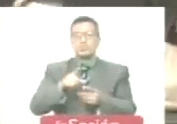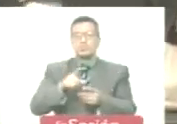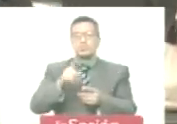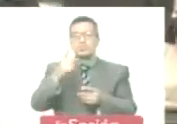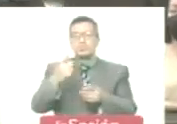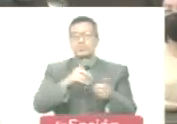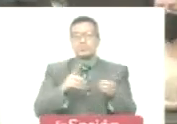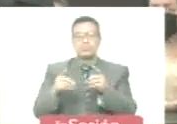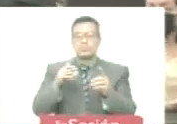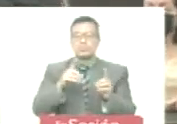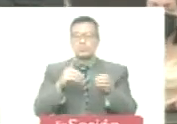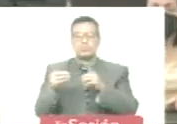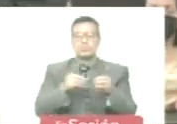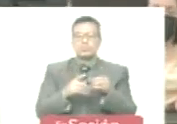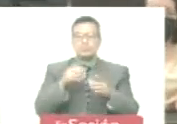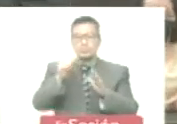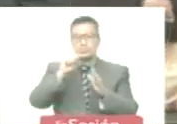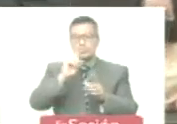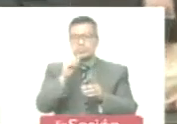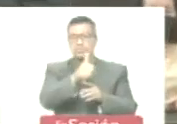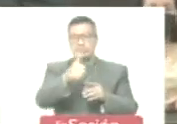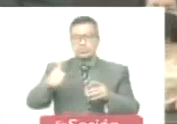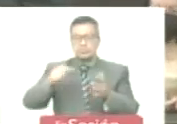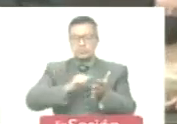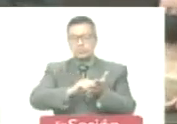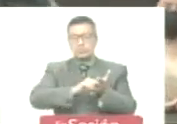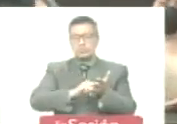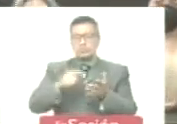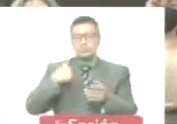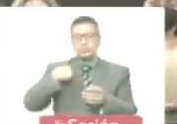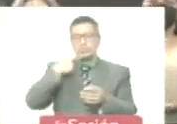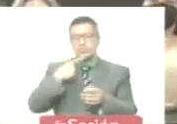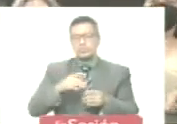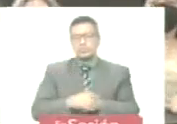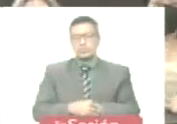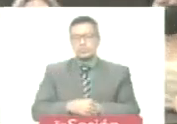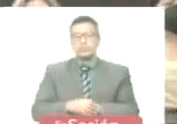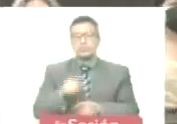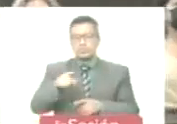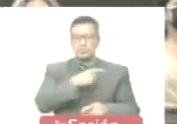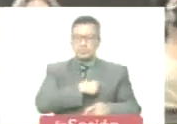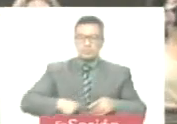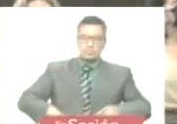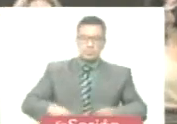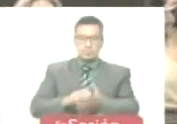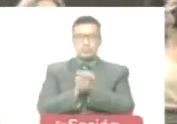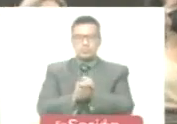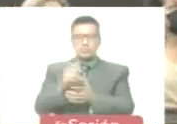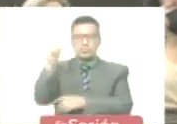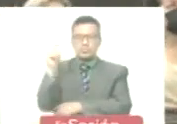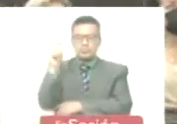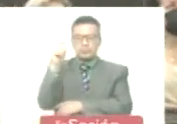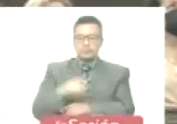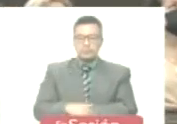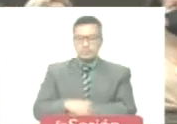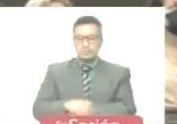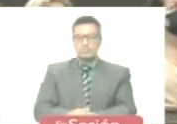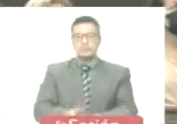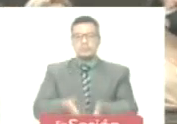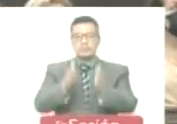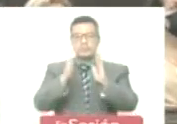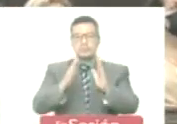empezar la discusión artículo por artículo. Por lo tanto, señor presidente y colegas parlamentarios, el Bloque